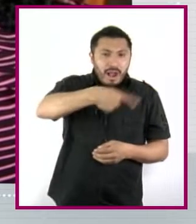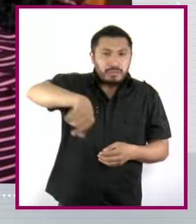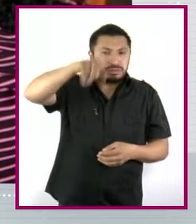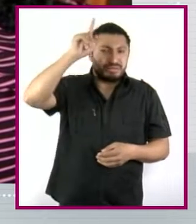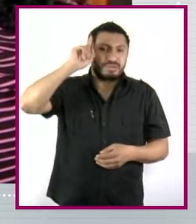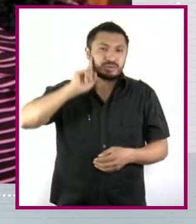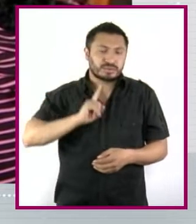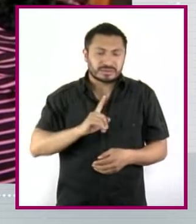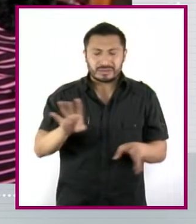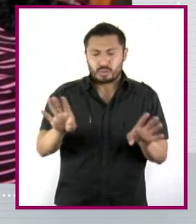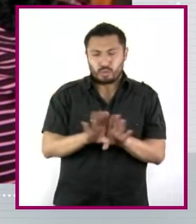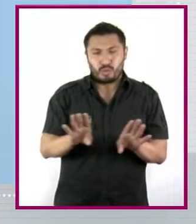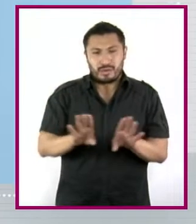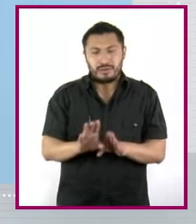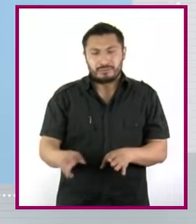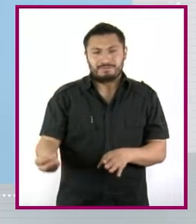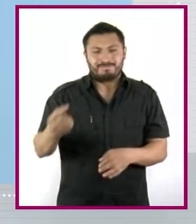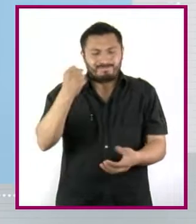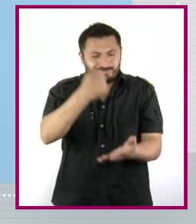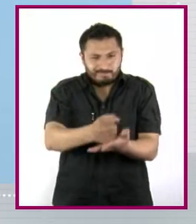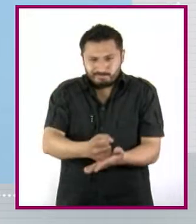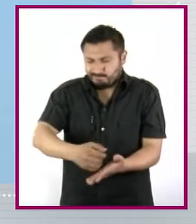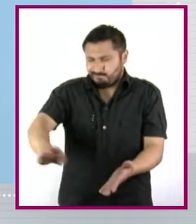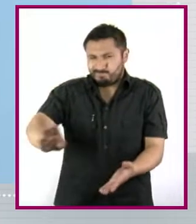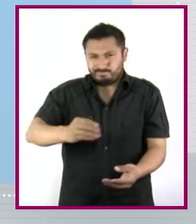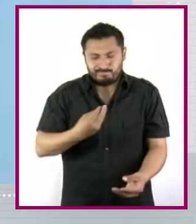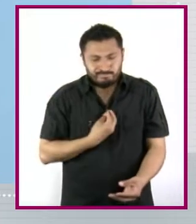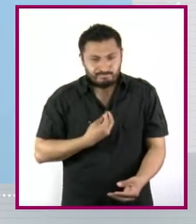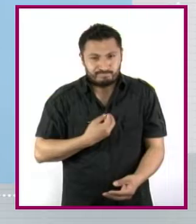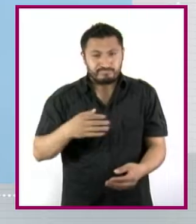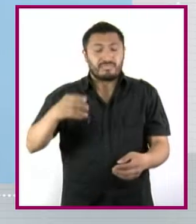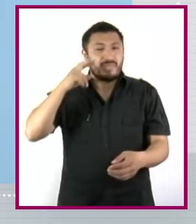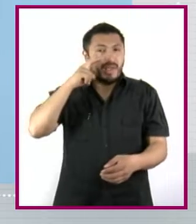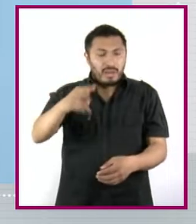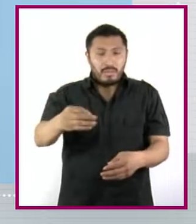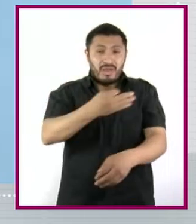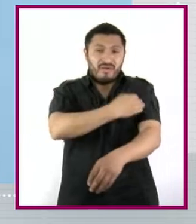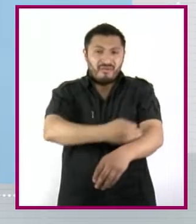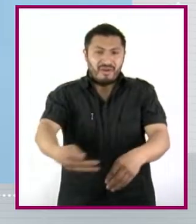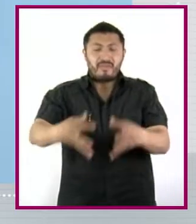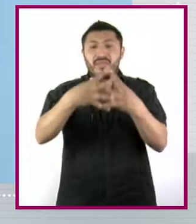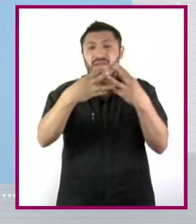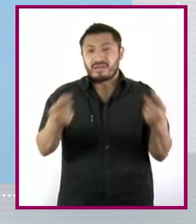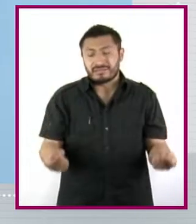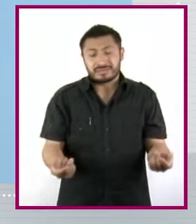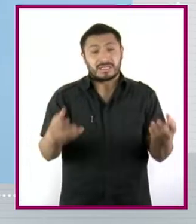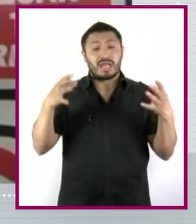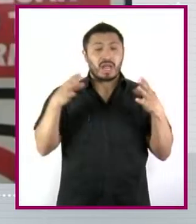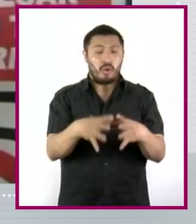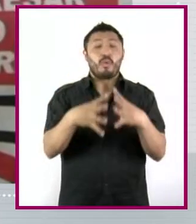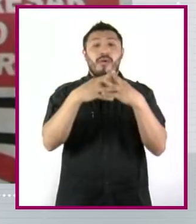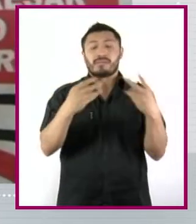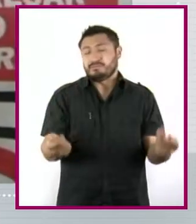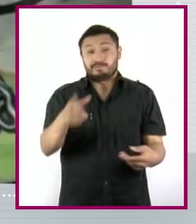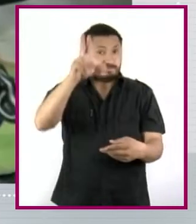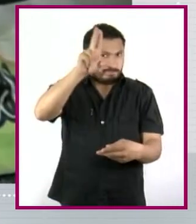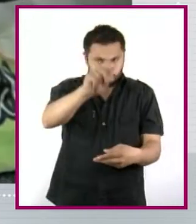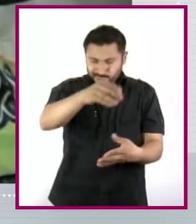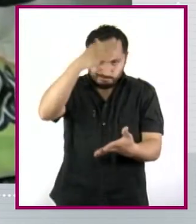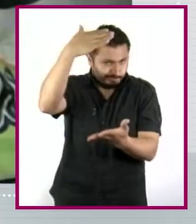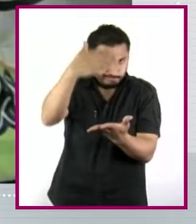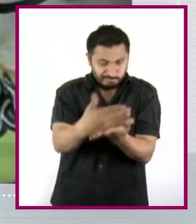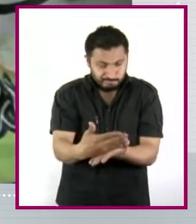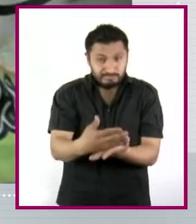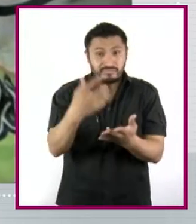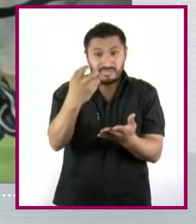quienes más se resisten, porque ellas ven la destrucción de sus familias, ven la destrucción de sus comunidades, y se